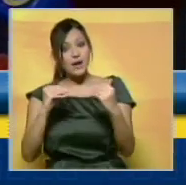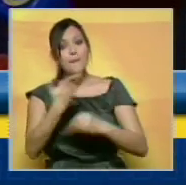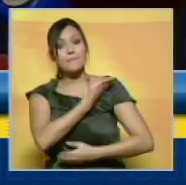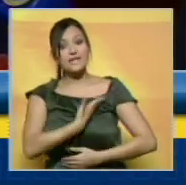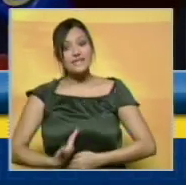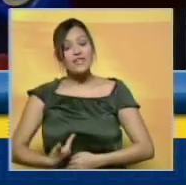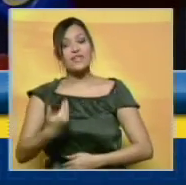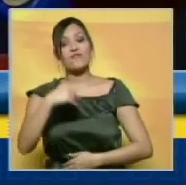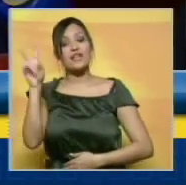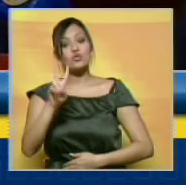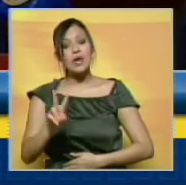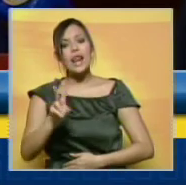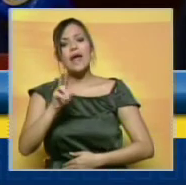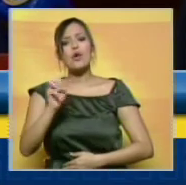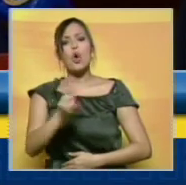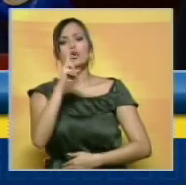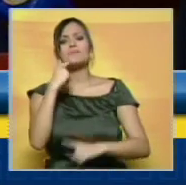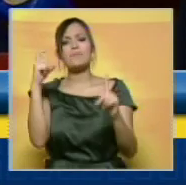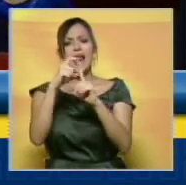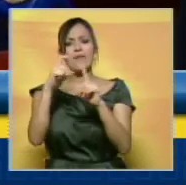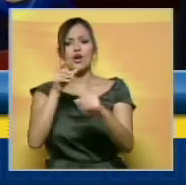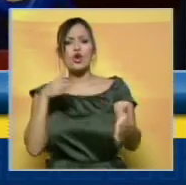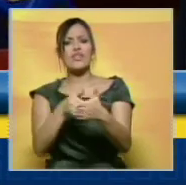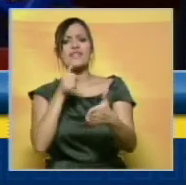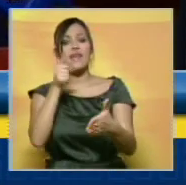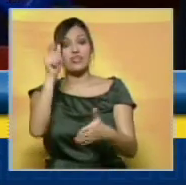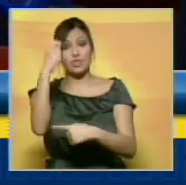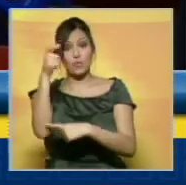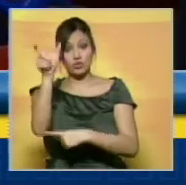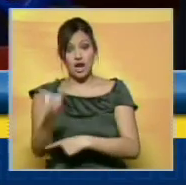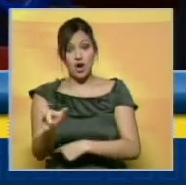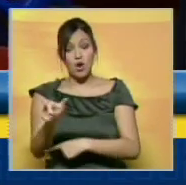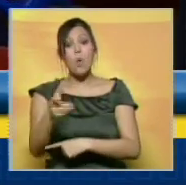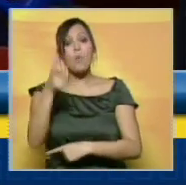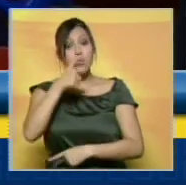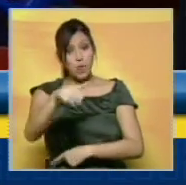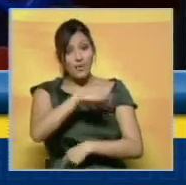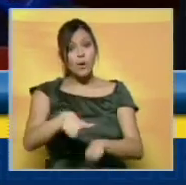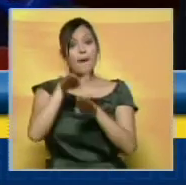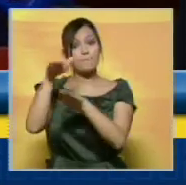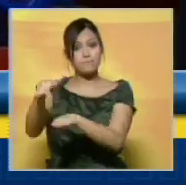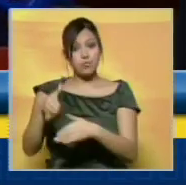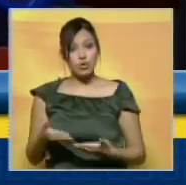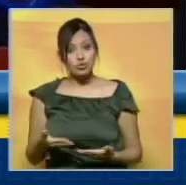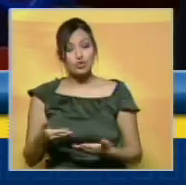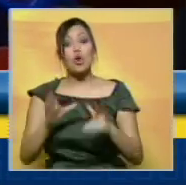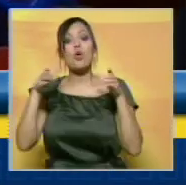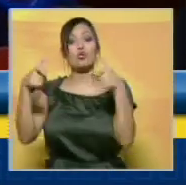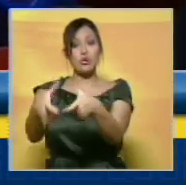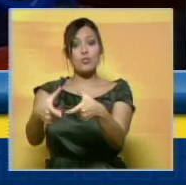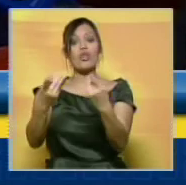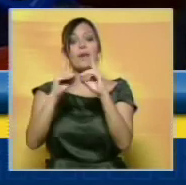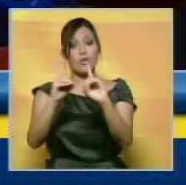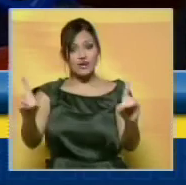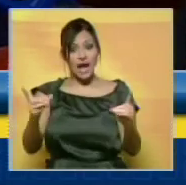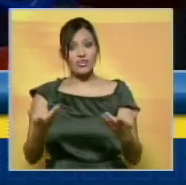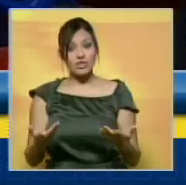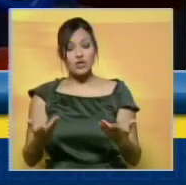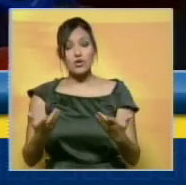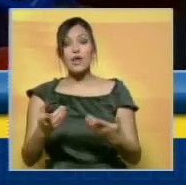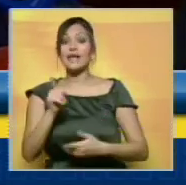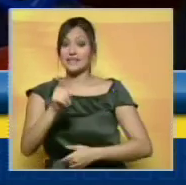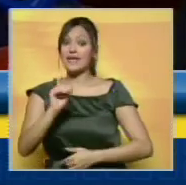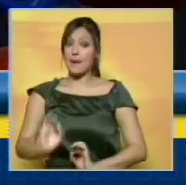la República utiliza expresiones contra un diputado electo por un pueblo, que forma parte de una fracción de un partido democrático, que es